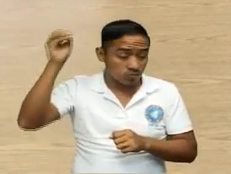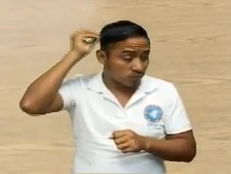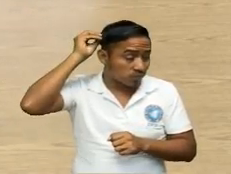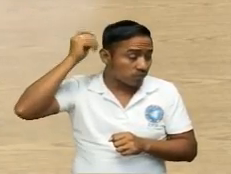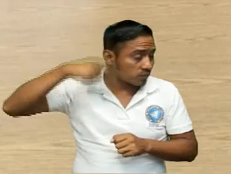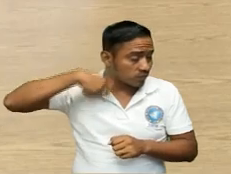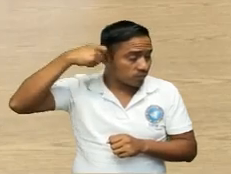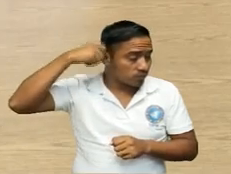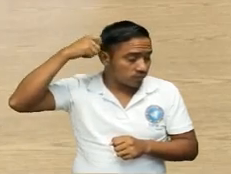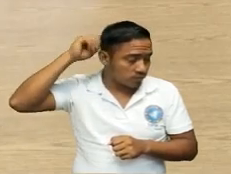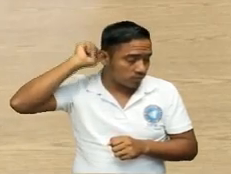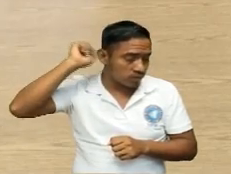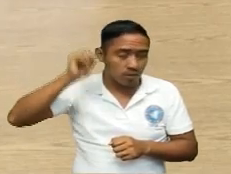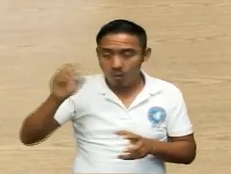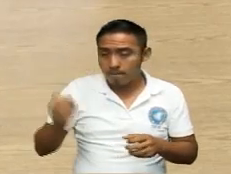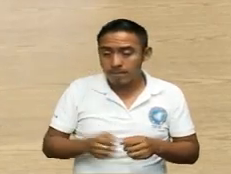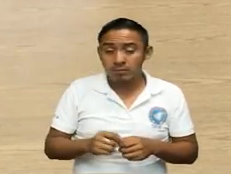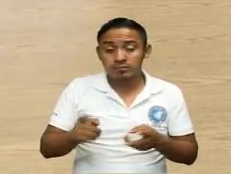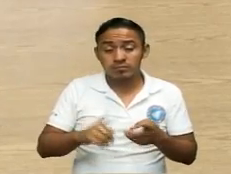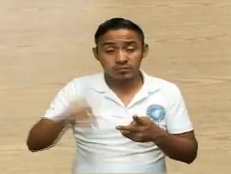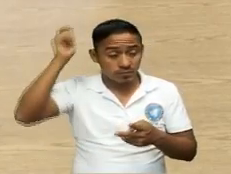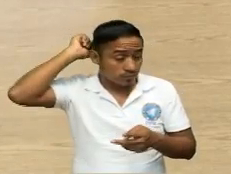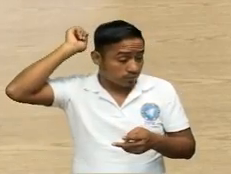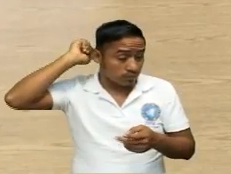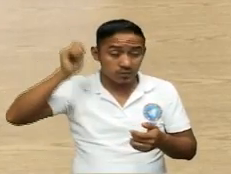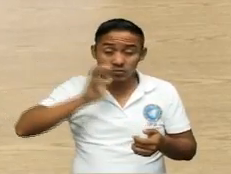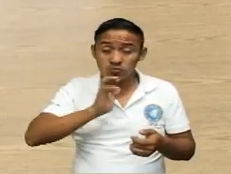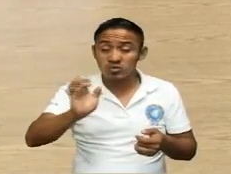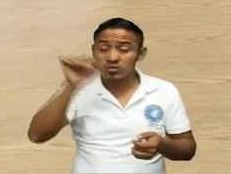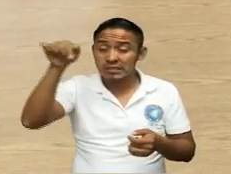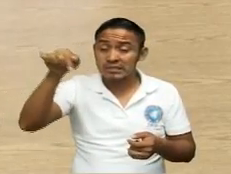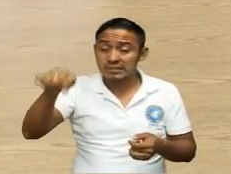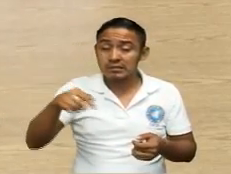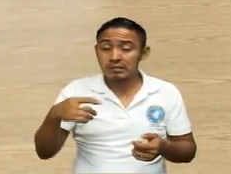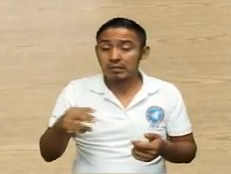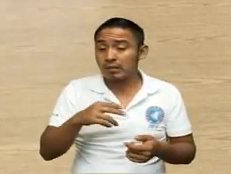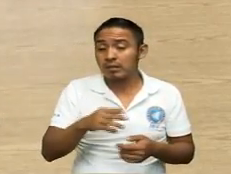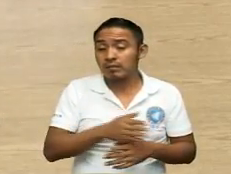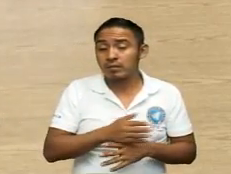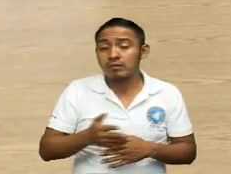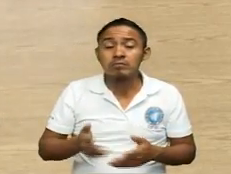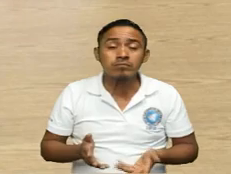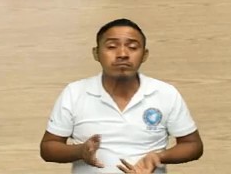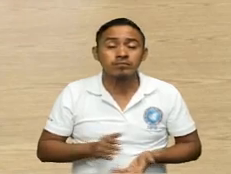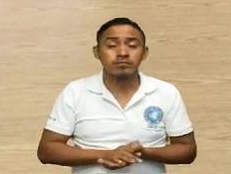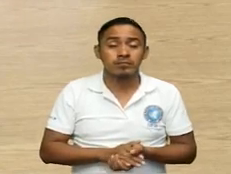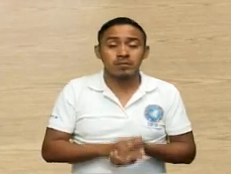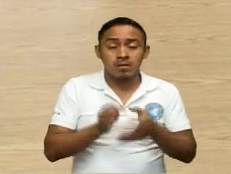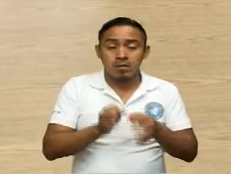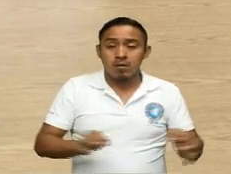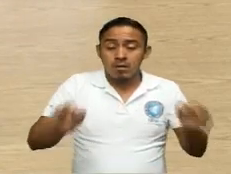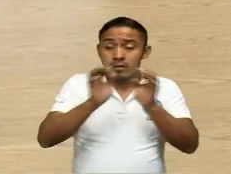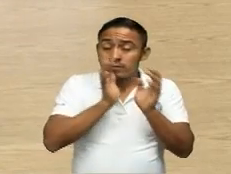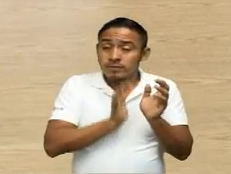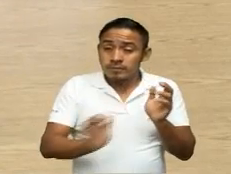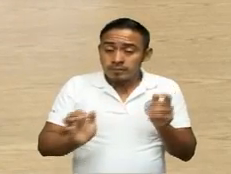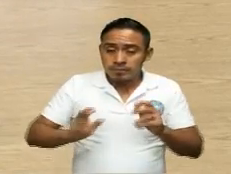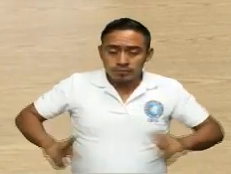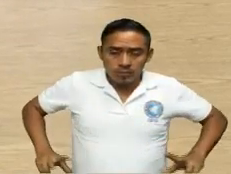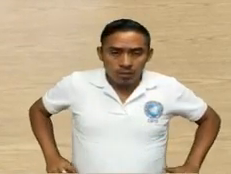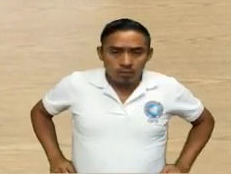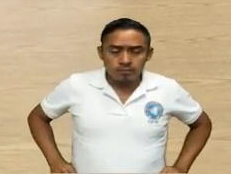través de peines, cepillos o en lugares donde vamos a arresurar a los niños. Es importante en el caso de los niños bebés, que cuando usted me hablaba del uso del